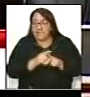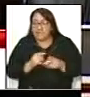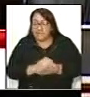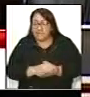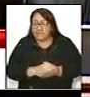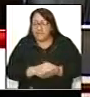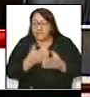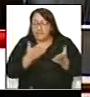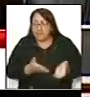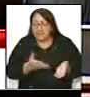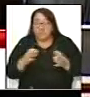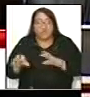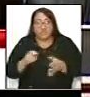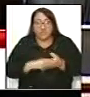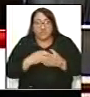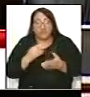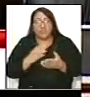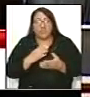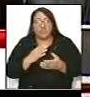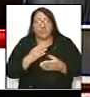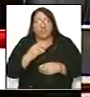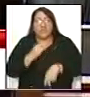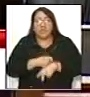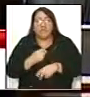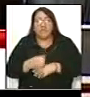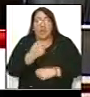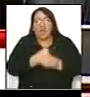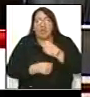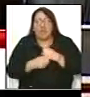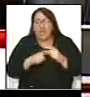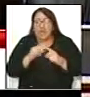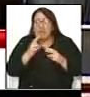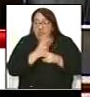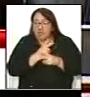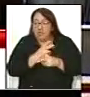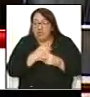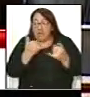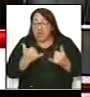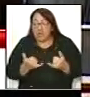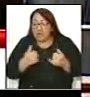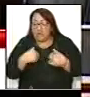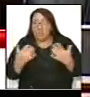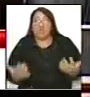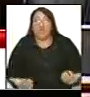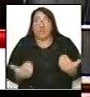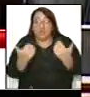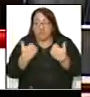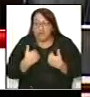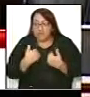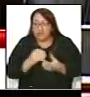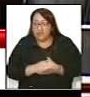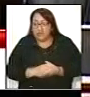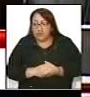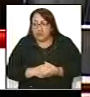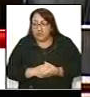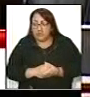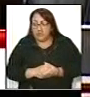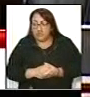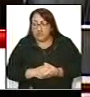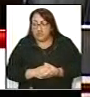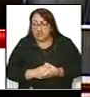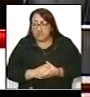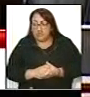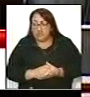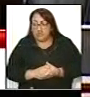que esto ha originado un éxodo de nuestros hermanos venezolanos, y hoy que los acogemos con los brazos